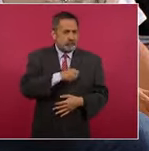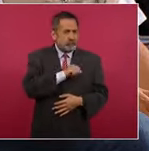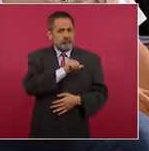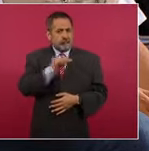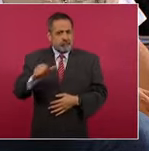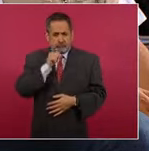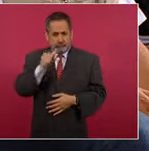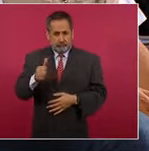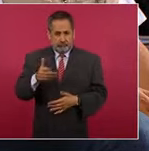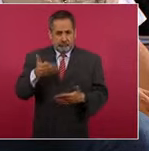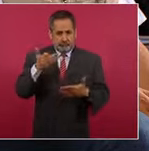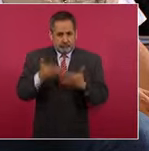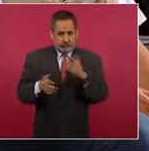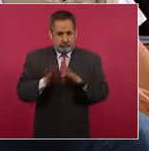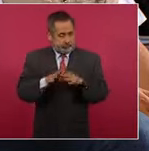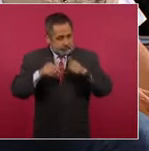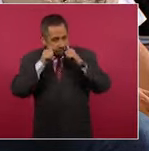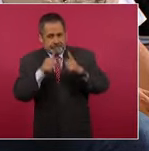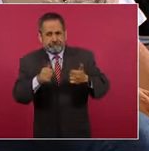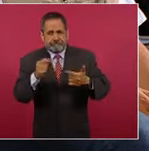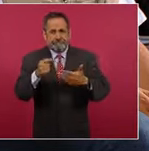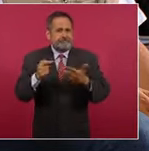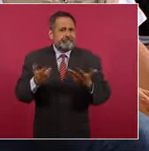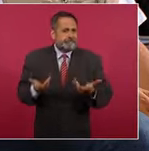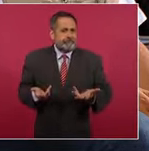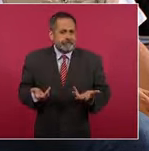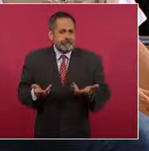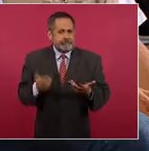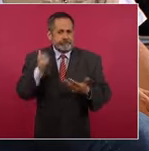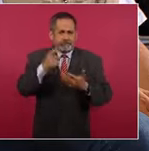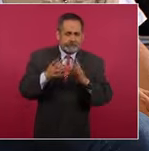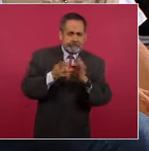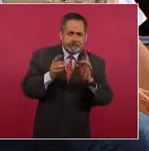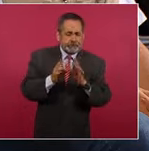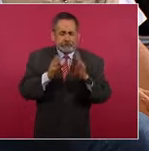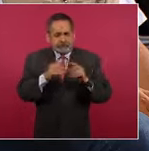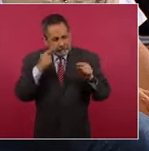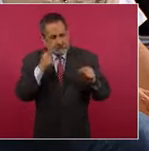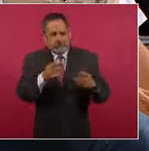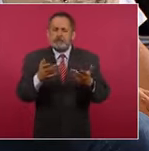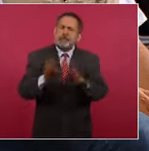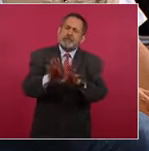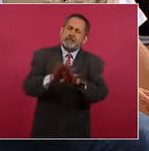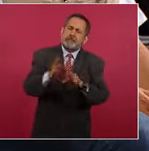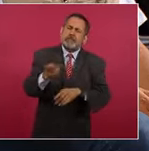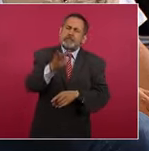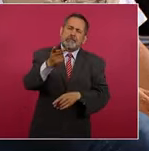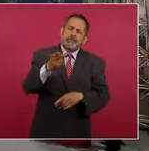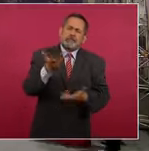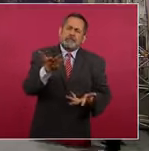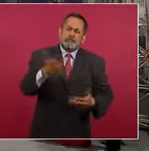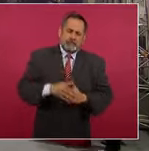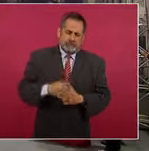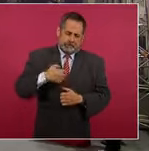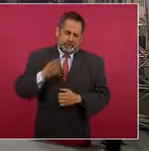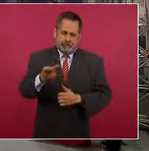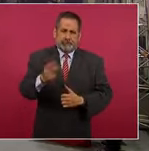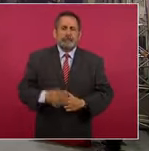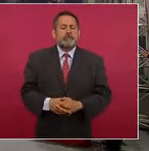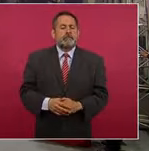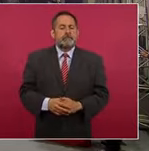tener atención primaria ante cualquier eventualidad de salud. ¿Ahí cómo va a funcionar, señor presidente? Esa sería mi primera